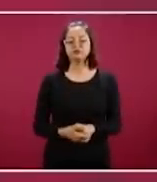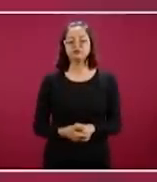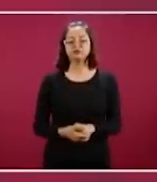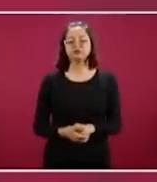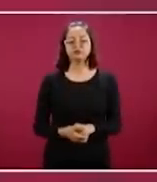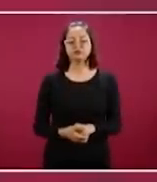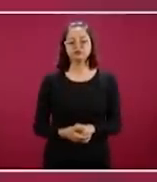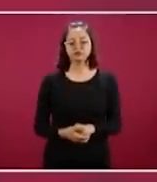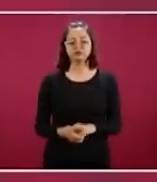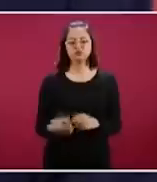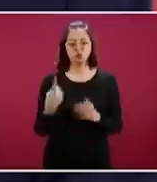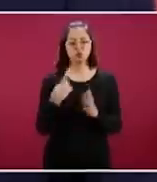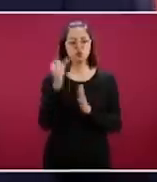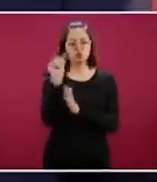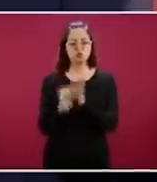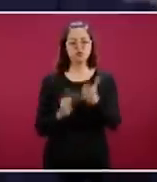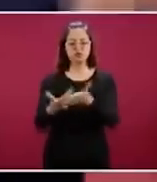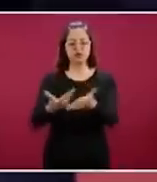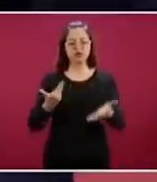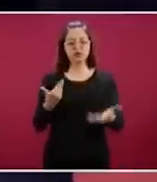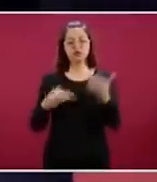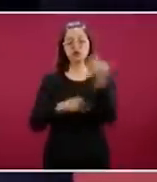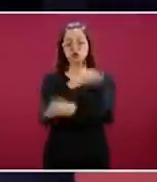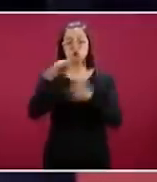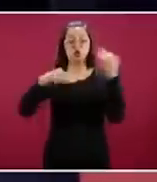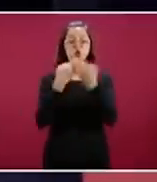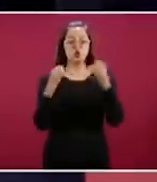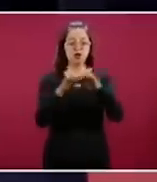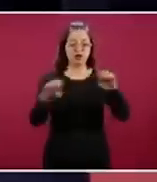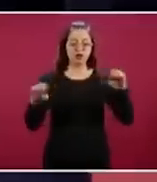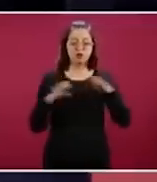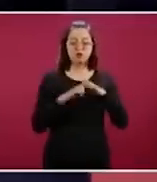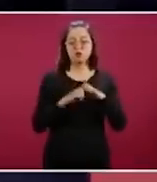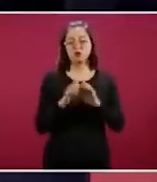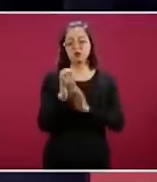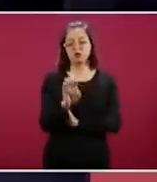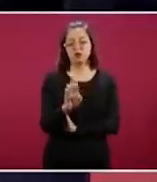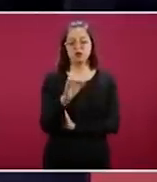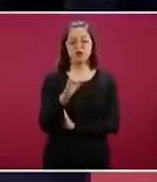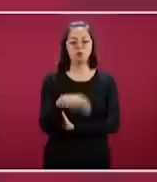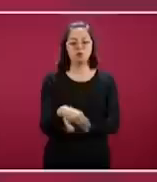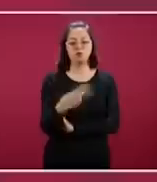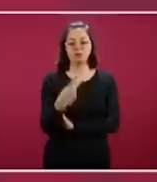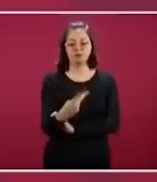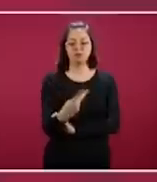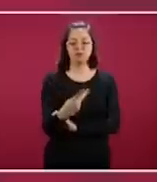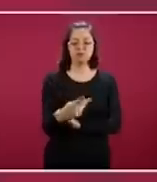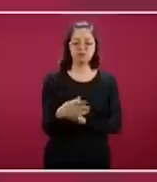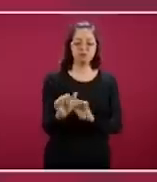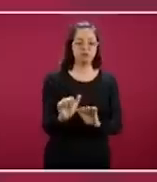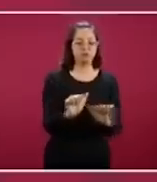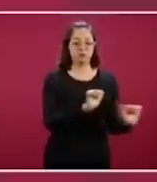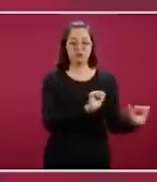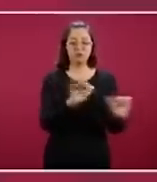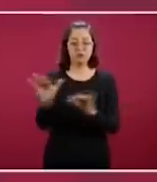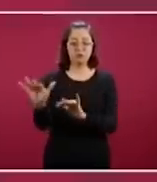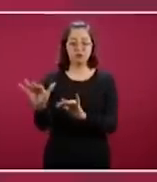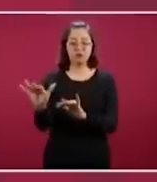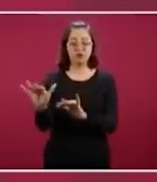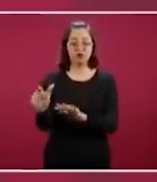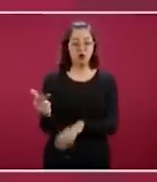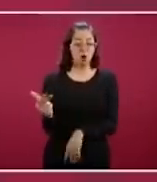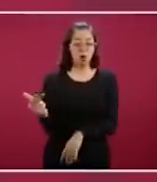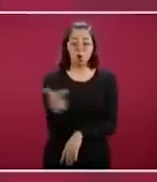y como un mes antes llegaron los del Estado Mayor y ocuparon todos